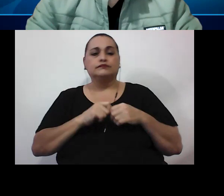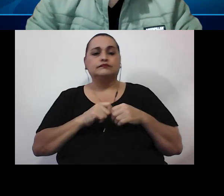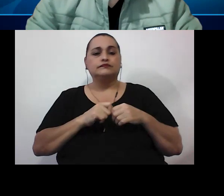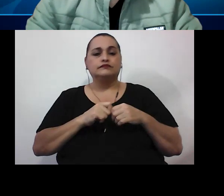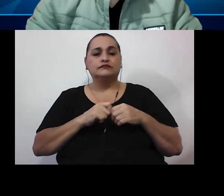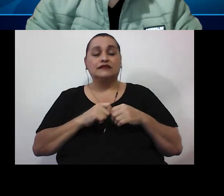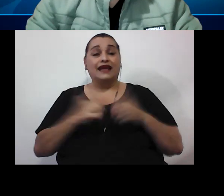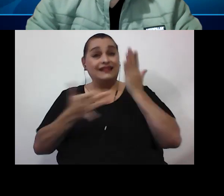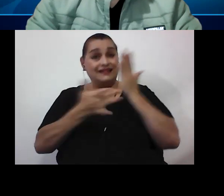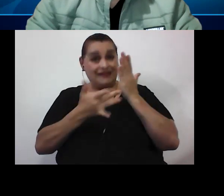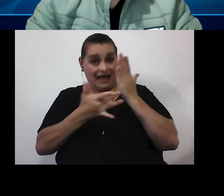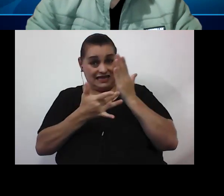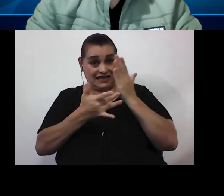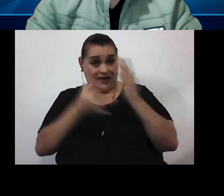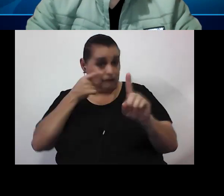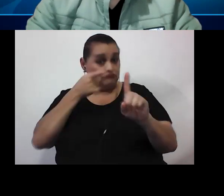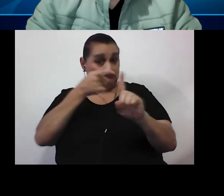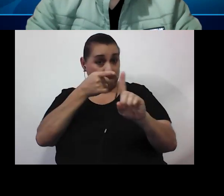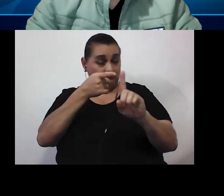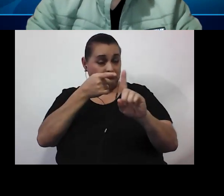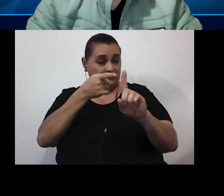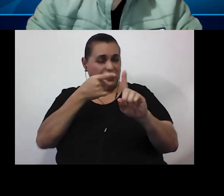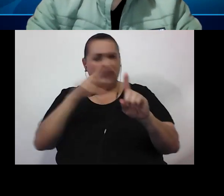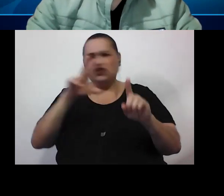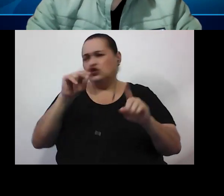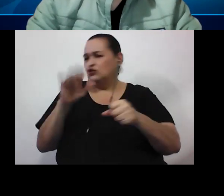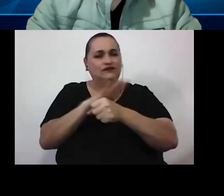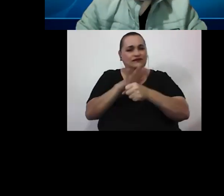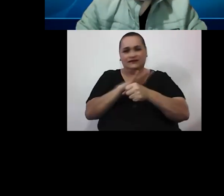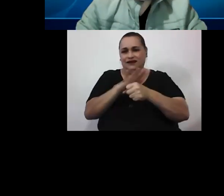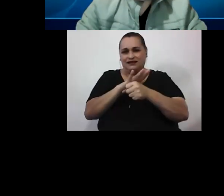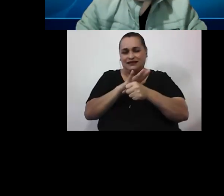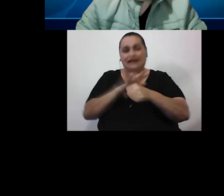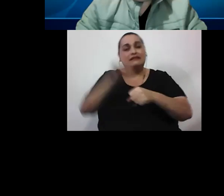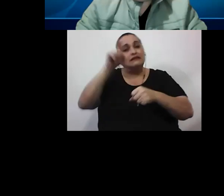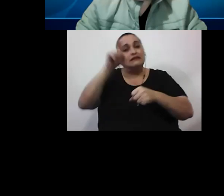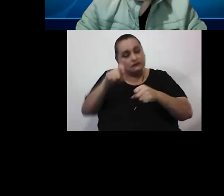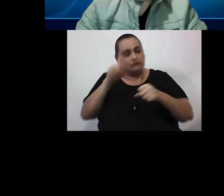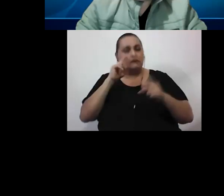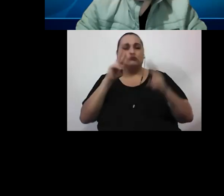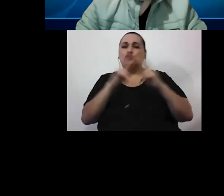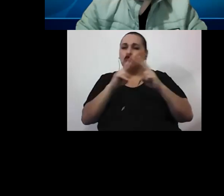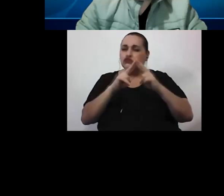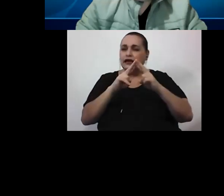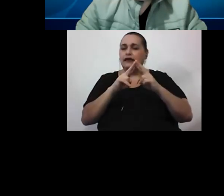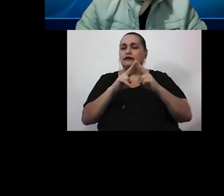La técnica por sí misma es insuficiente si no conocemos el